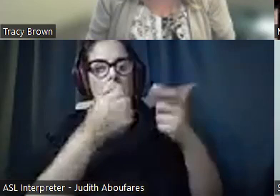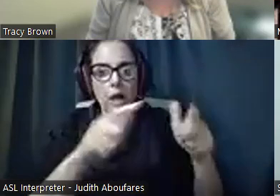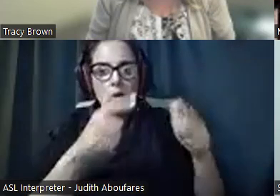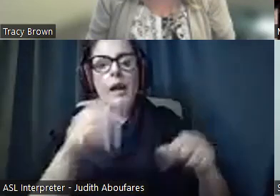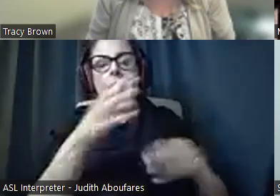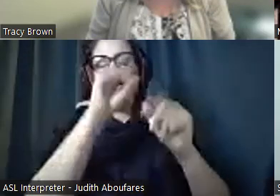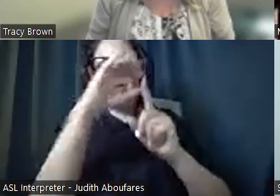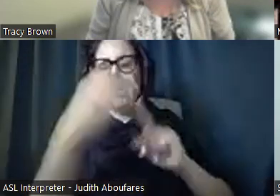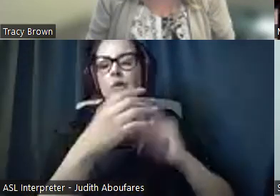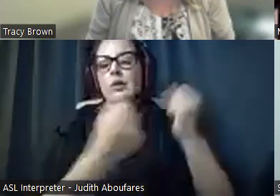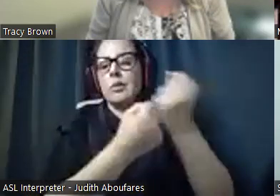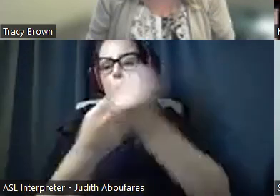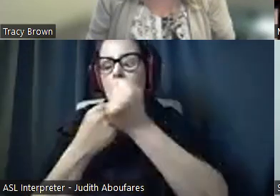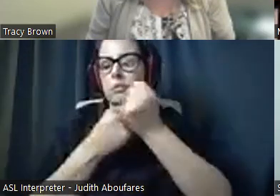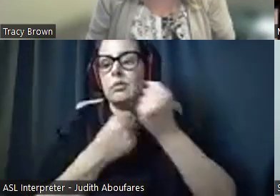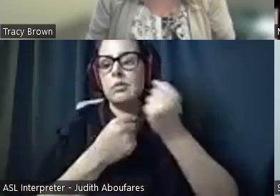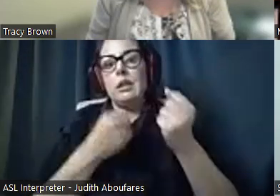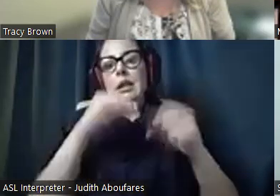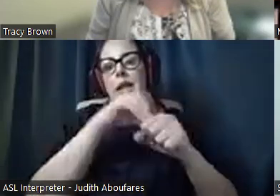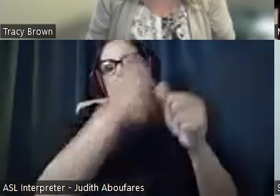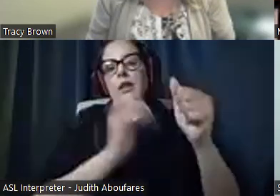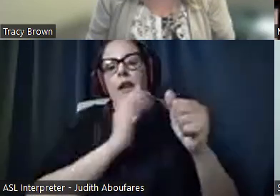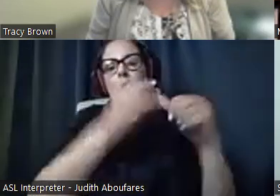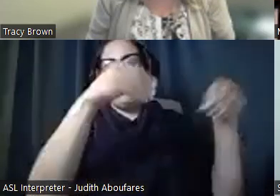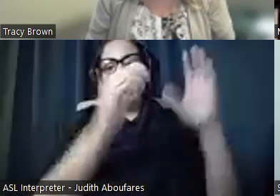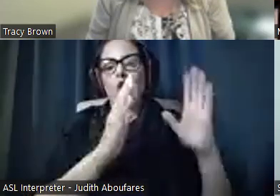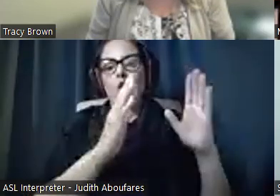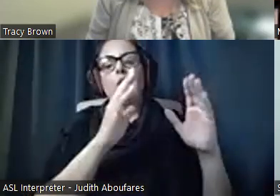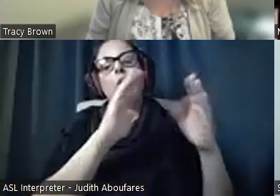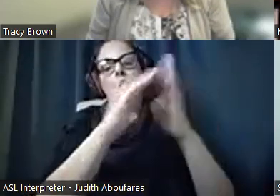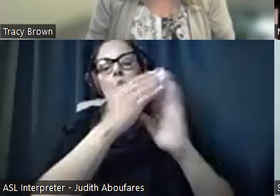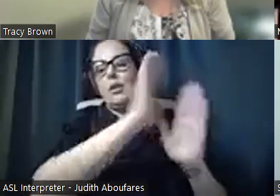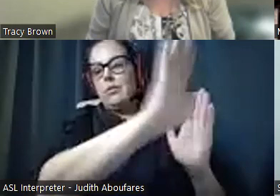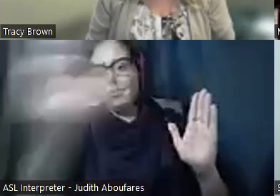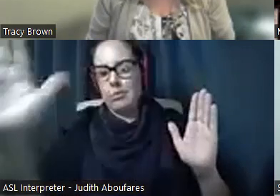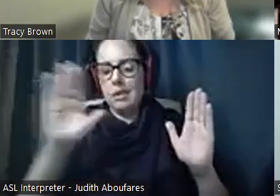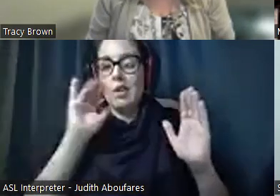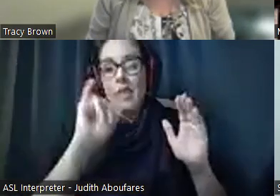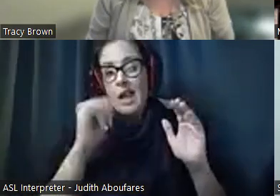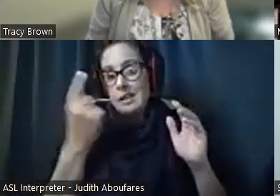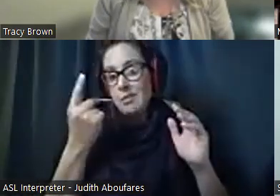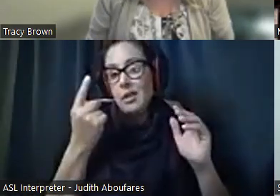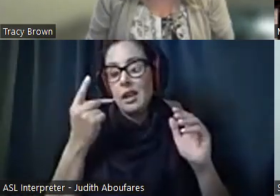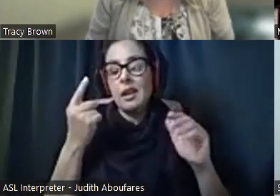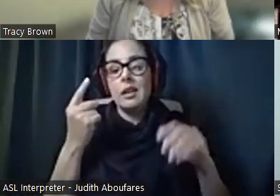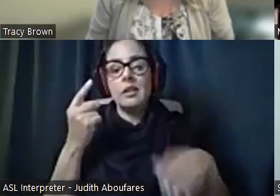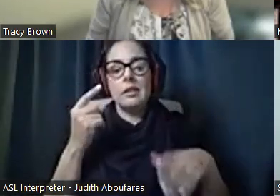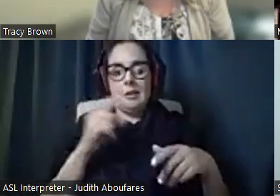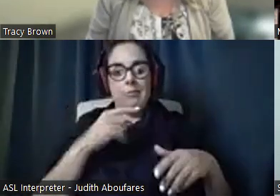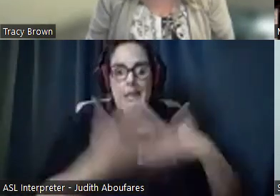también parte cultural que se apoya de cada una de las comunidades de los vendedores. Y eso es algo